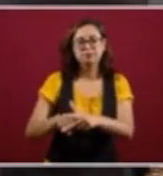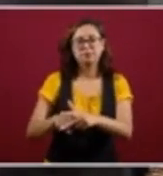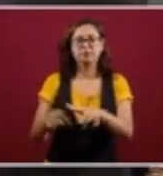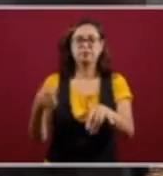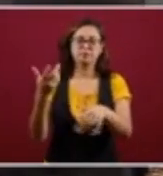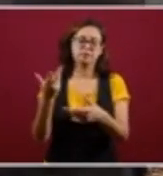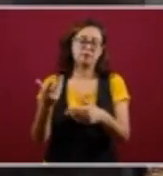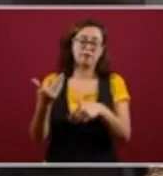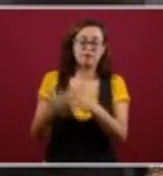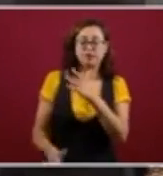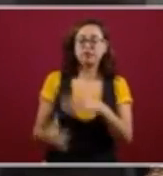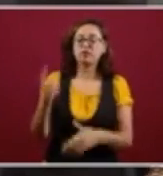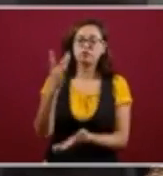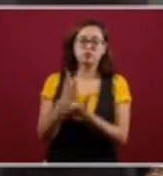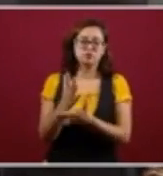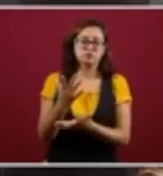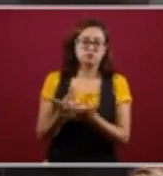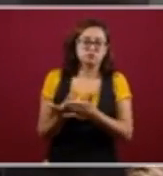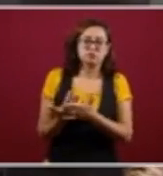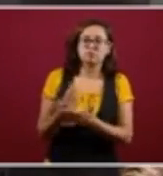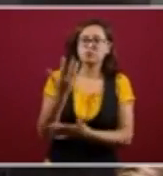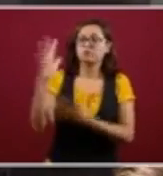impacto ambiental.